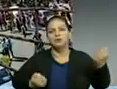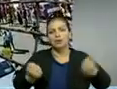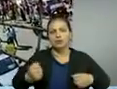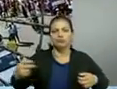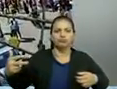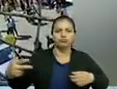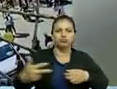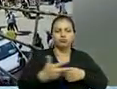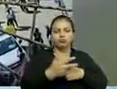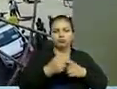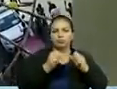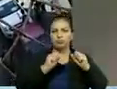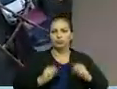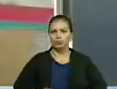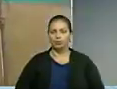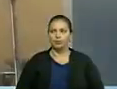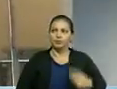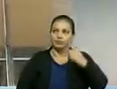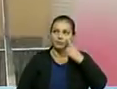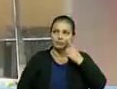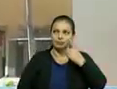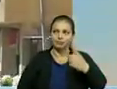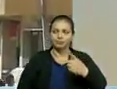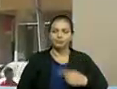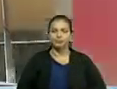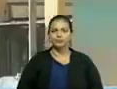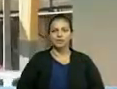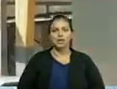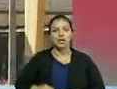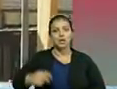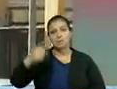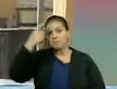por la vereda, sino sí los vehículos por este sector, se